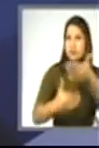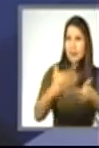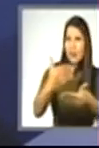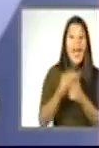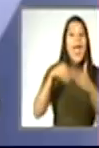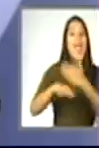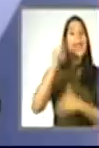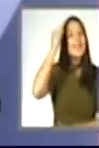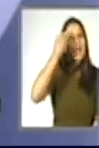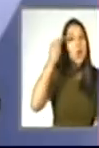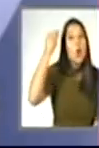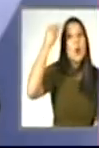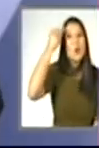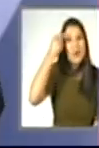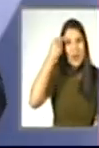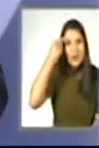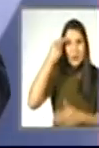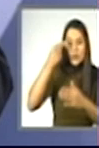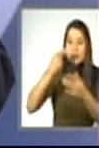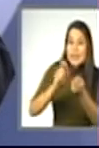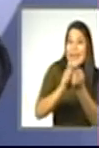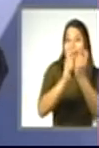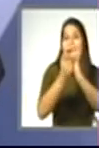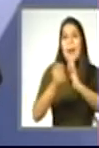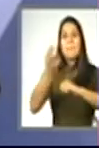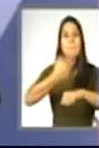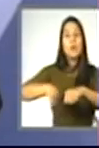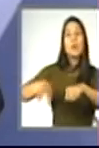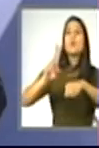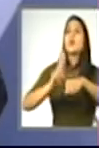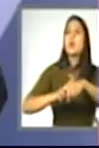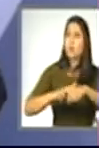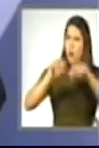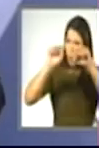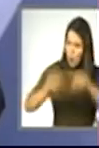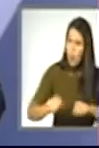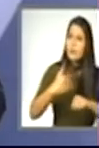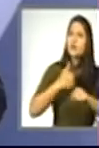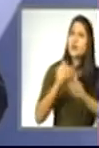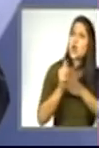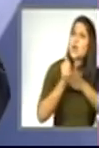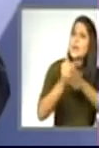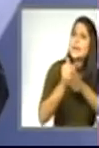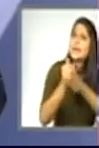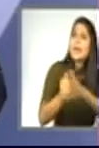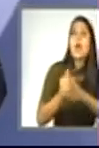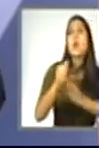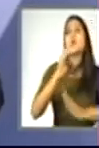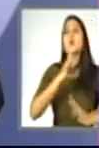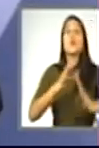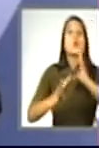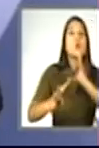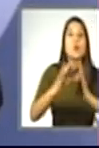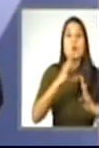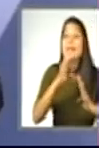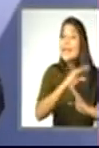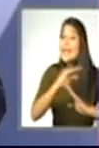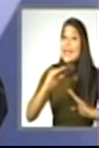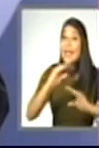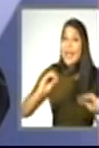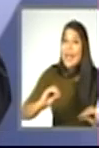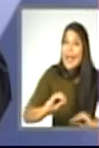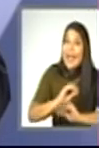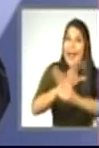gobierno tampoco llegue al poder. Eso es el efecto segunda ronda, perdón que te interrumpa. No, pero es que también va a funcionar en la primera ronda. Claro, que la gente va a